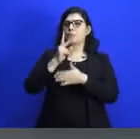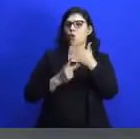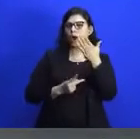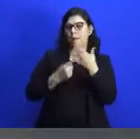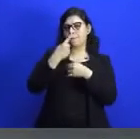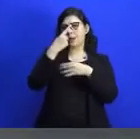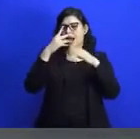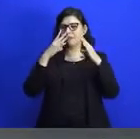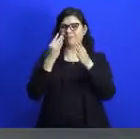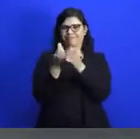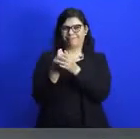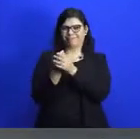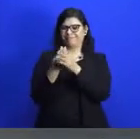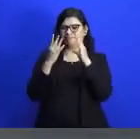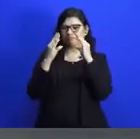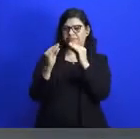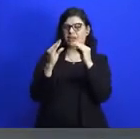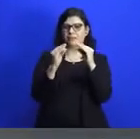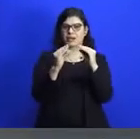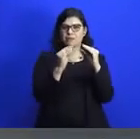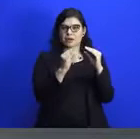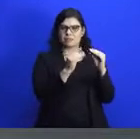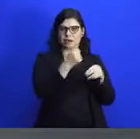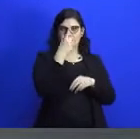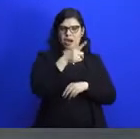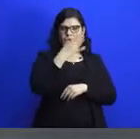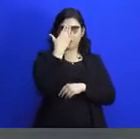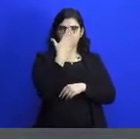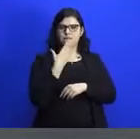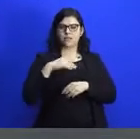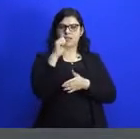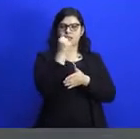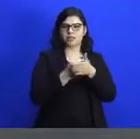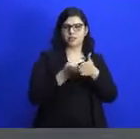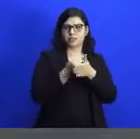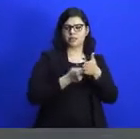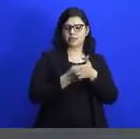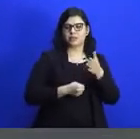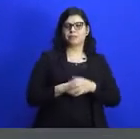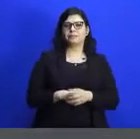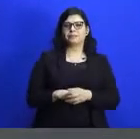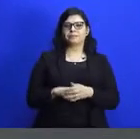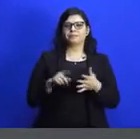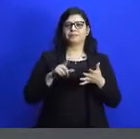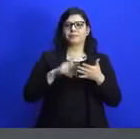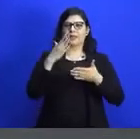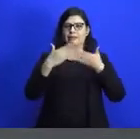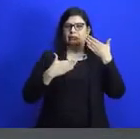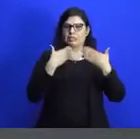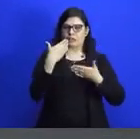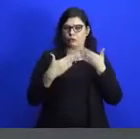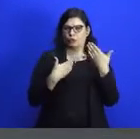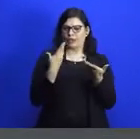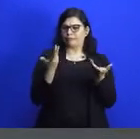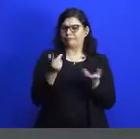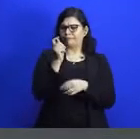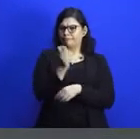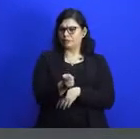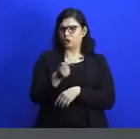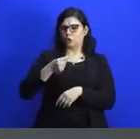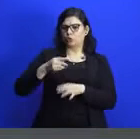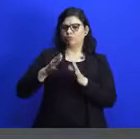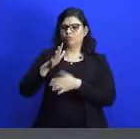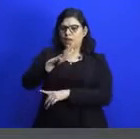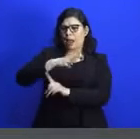capacitación para que potencialicen su talento. Disfrute. Creamos un ambiente de colaboración, de